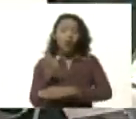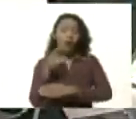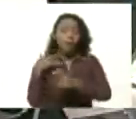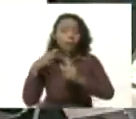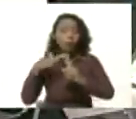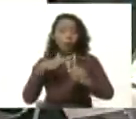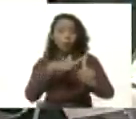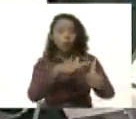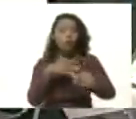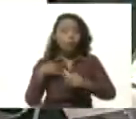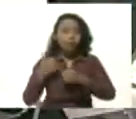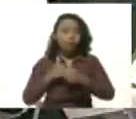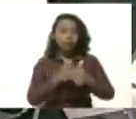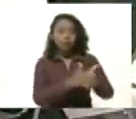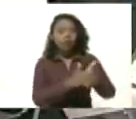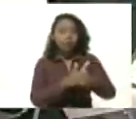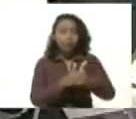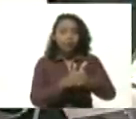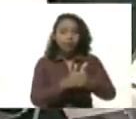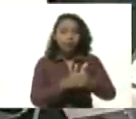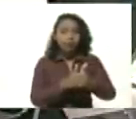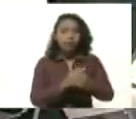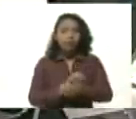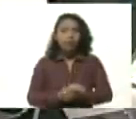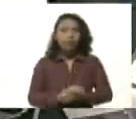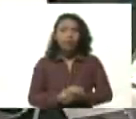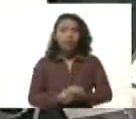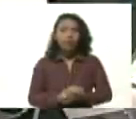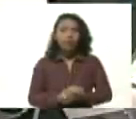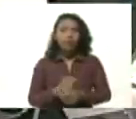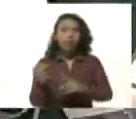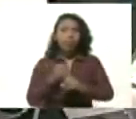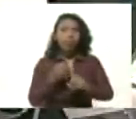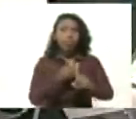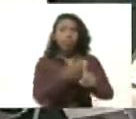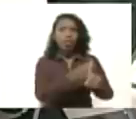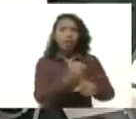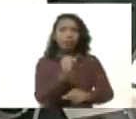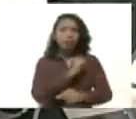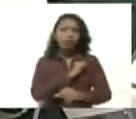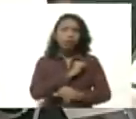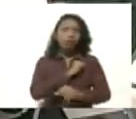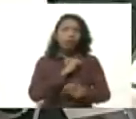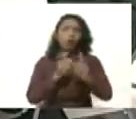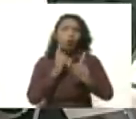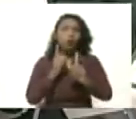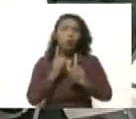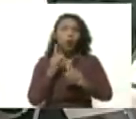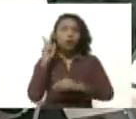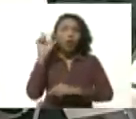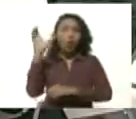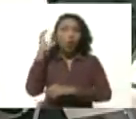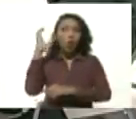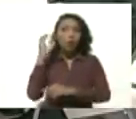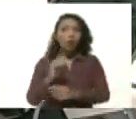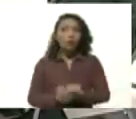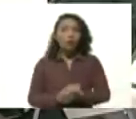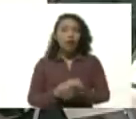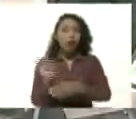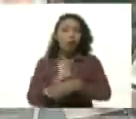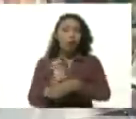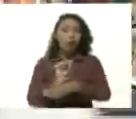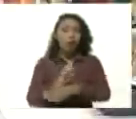perseguidos, vilipendiados, ninguneados, atacados por la xenofobia en Colombia,